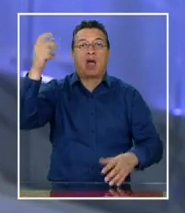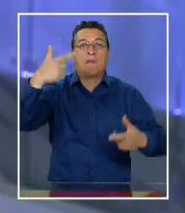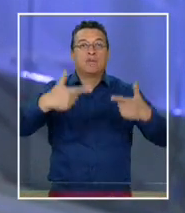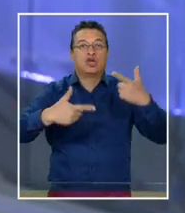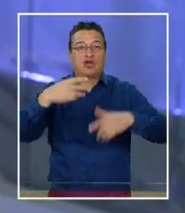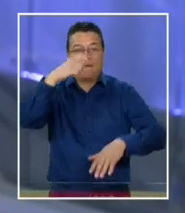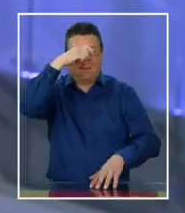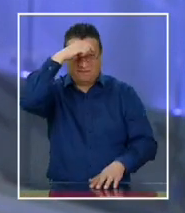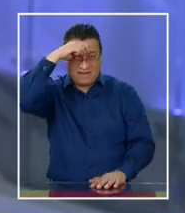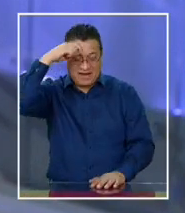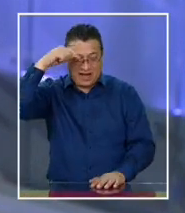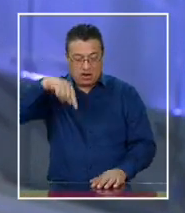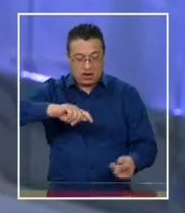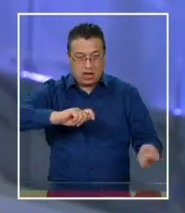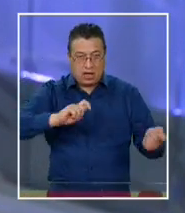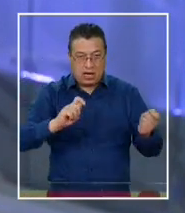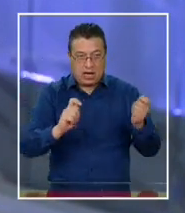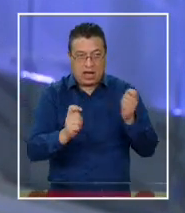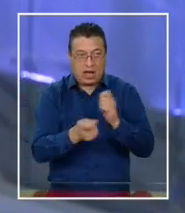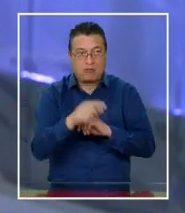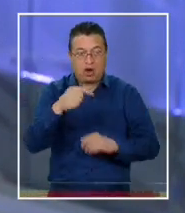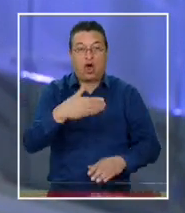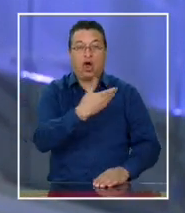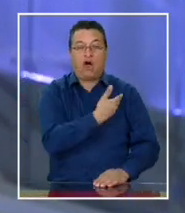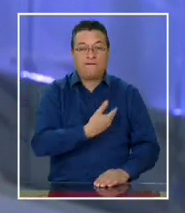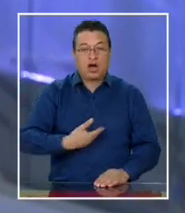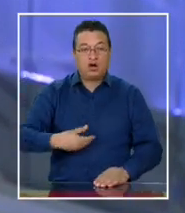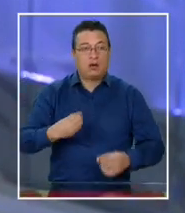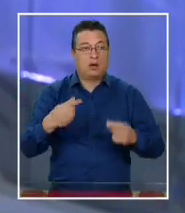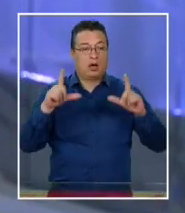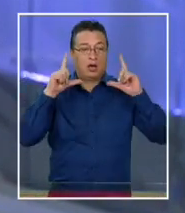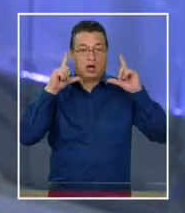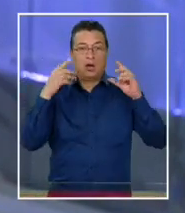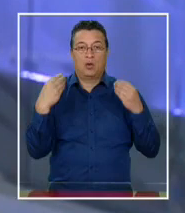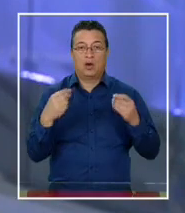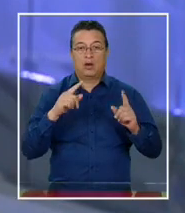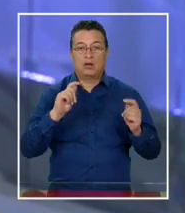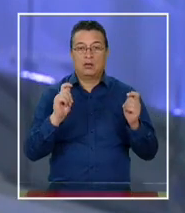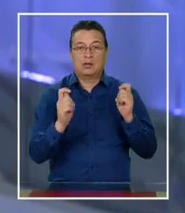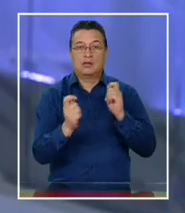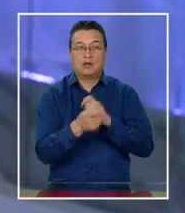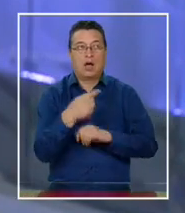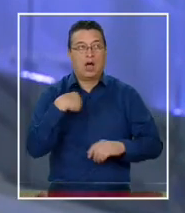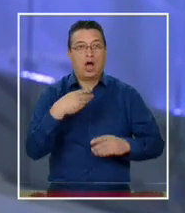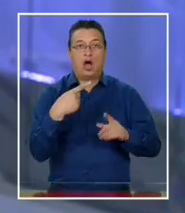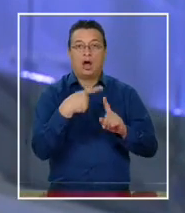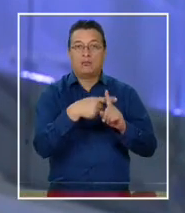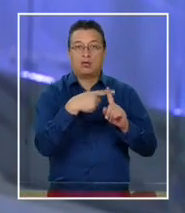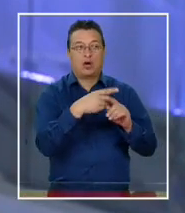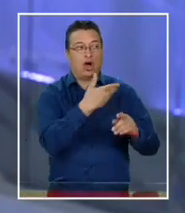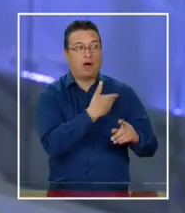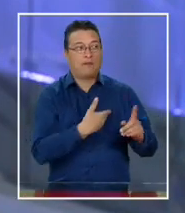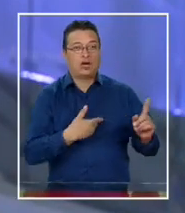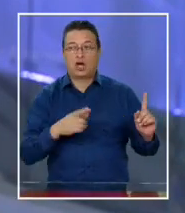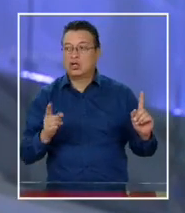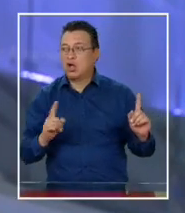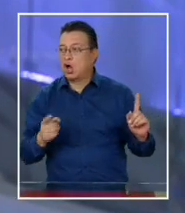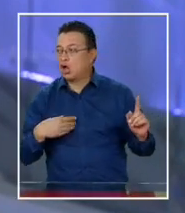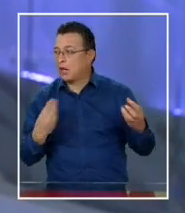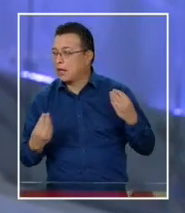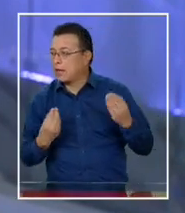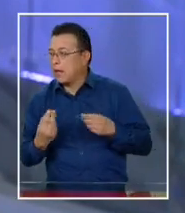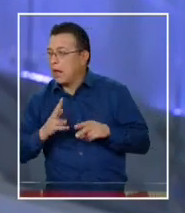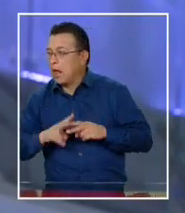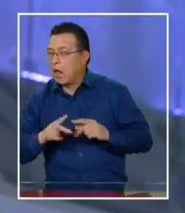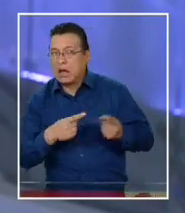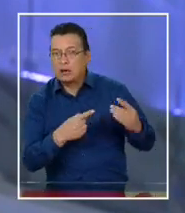en el verano se empezó a ver el gobierno mejor y varios empezaron a sentir que esta Victoria para el gobierno era complicado que podía tener otras